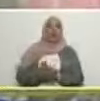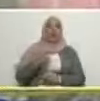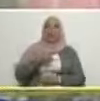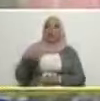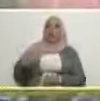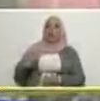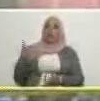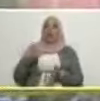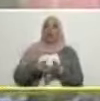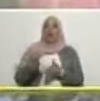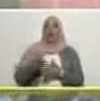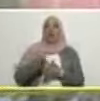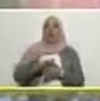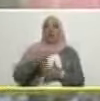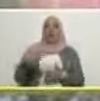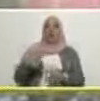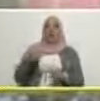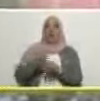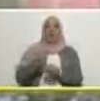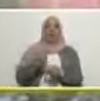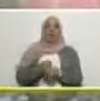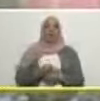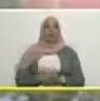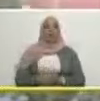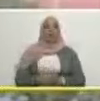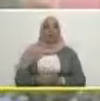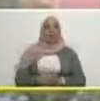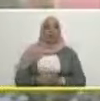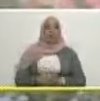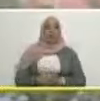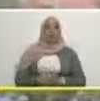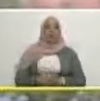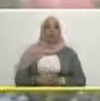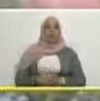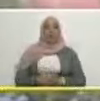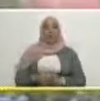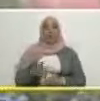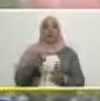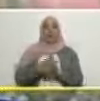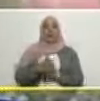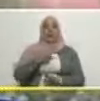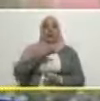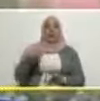que funcionen los 7 vértices y que no falle nada.